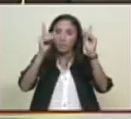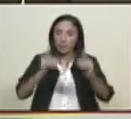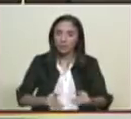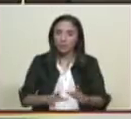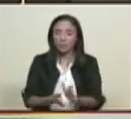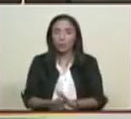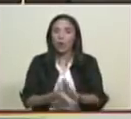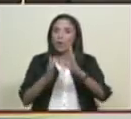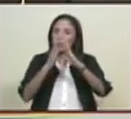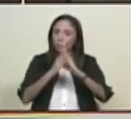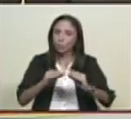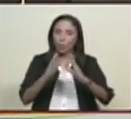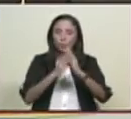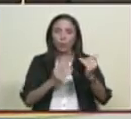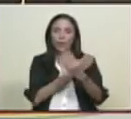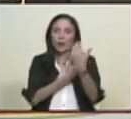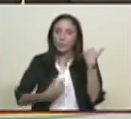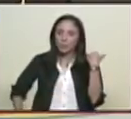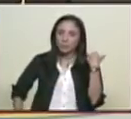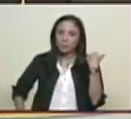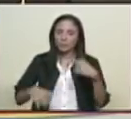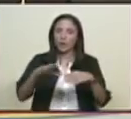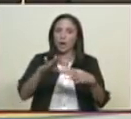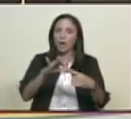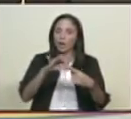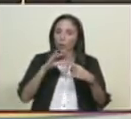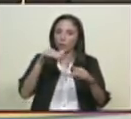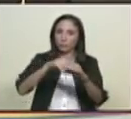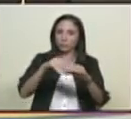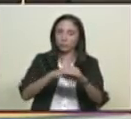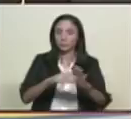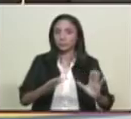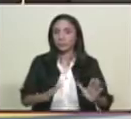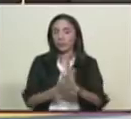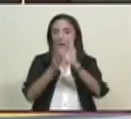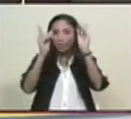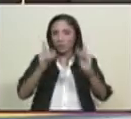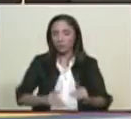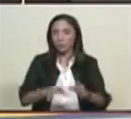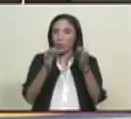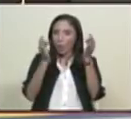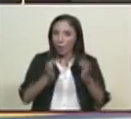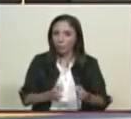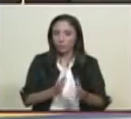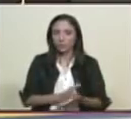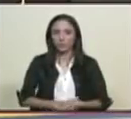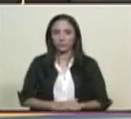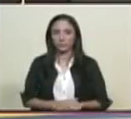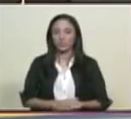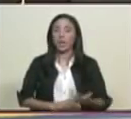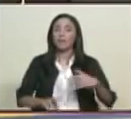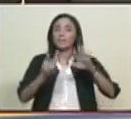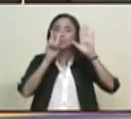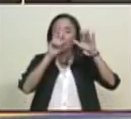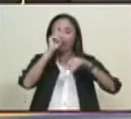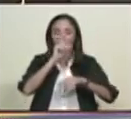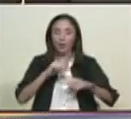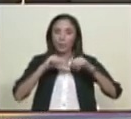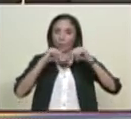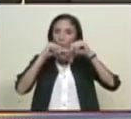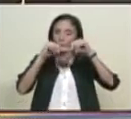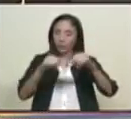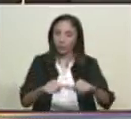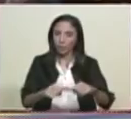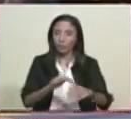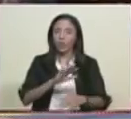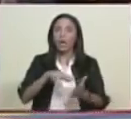de la República y es el año en que se define lo que va a pasar en Venezuela en los próximos 7 años. Del 2018